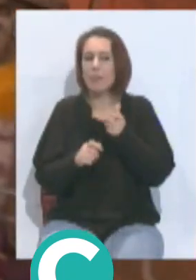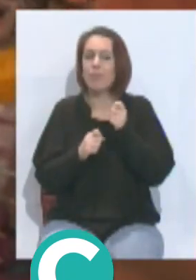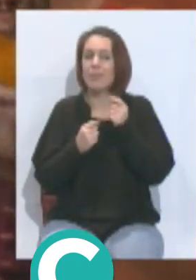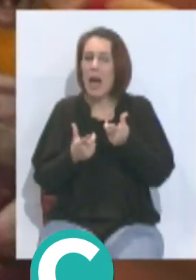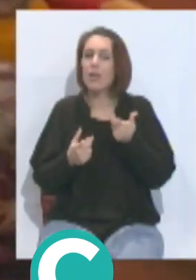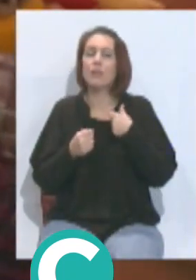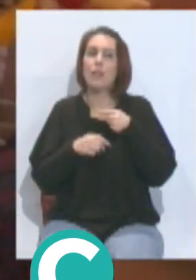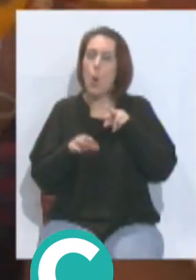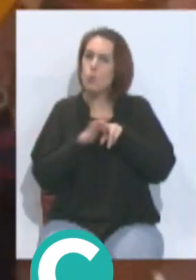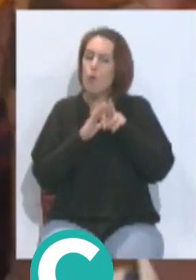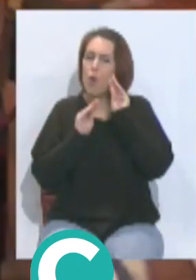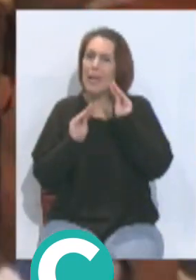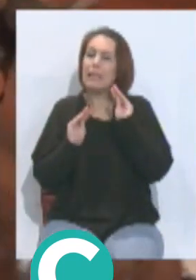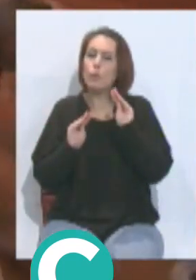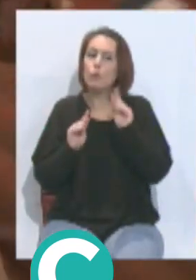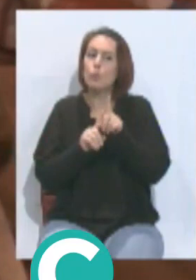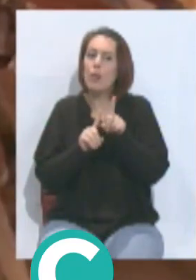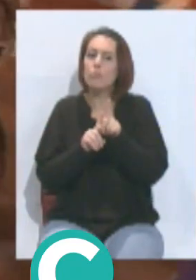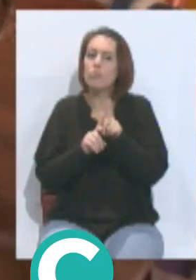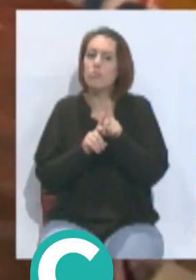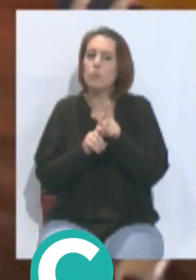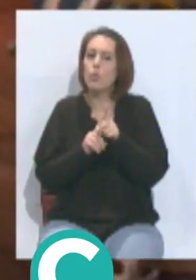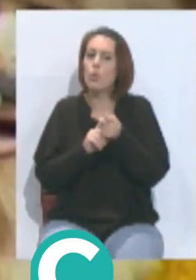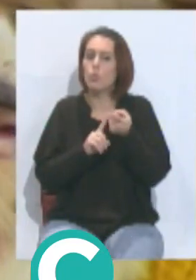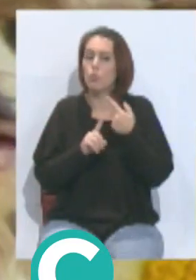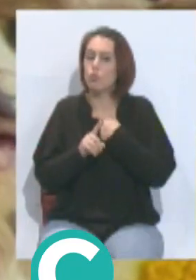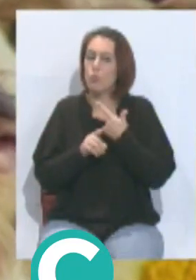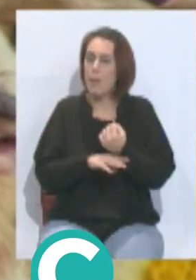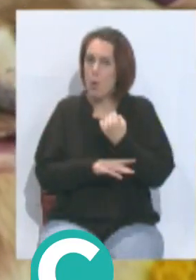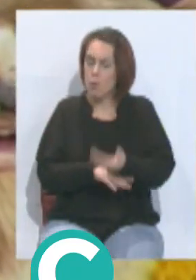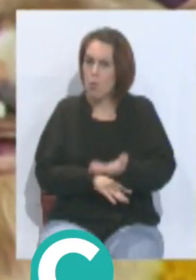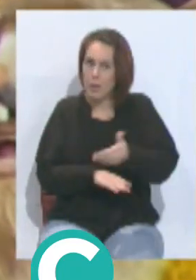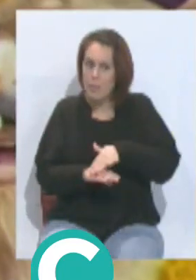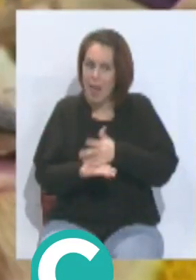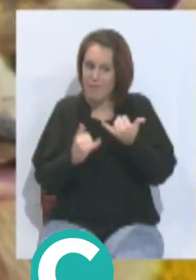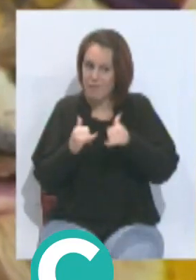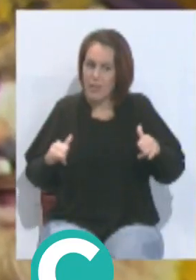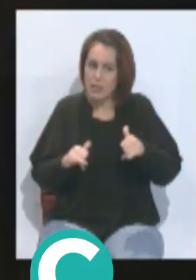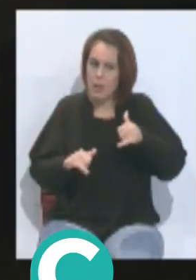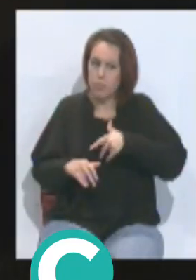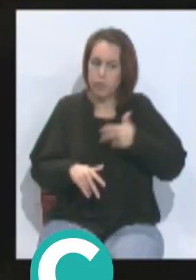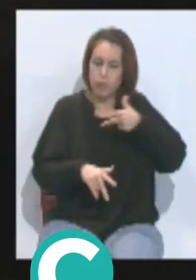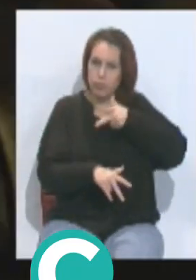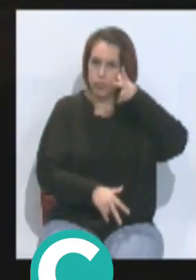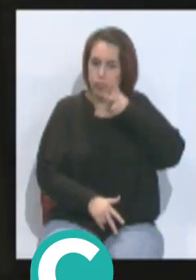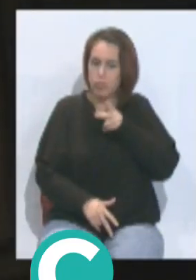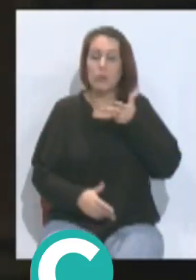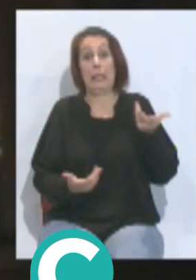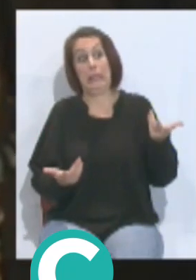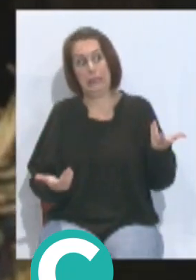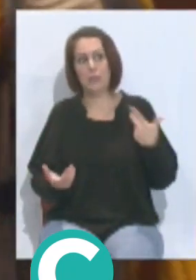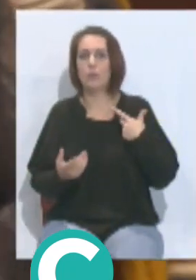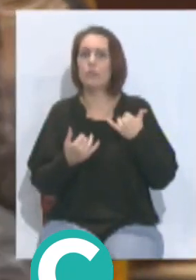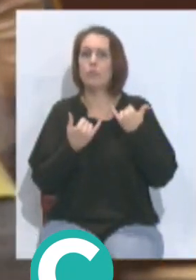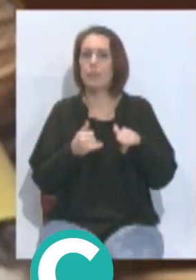instrumentos, de estos recursos formativos, no deja de ser también un acicate importante, ¿no?, para engrandecer esta fiesta. Claro, claro, es un fenómeno popular y